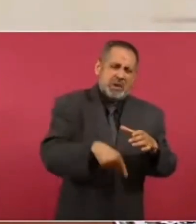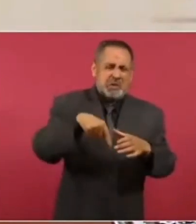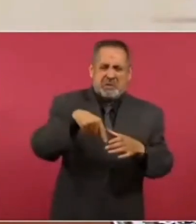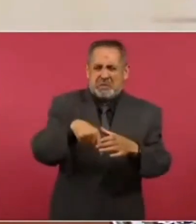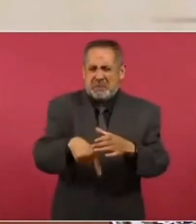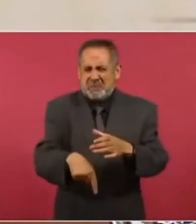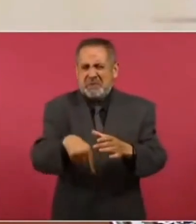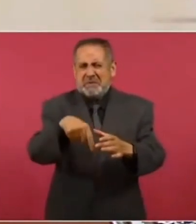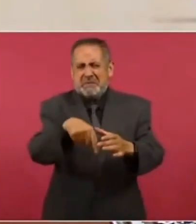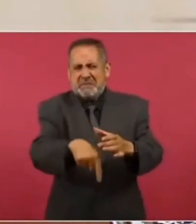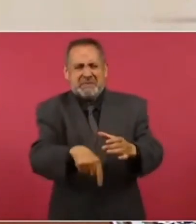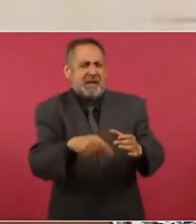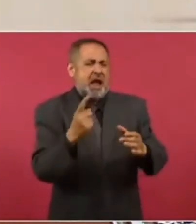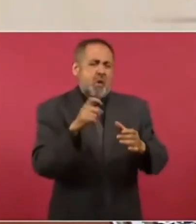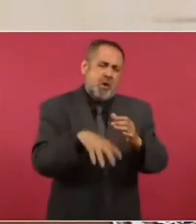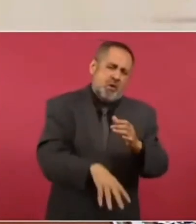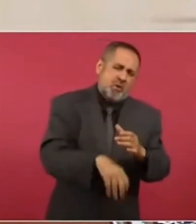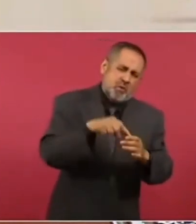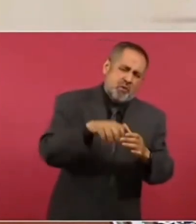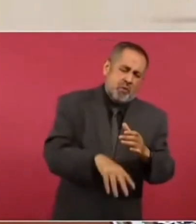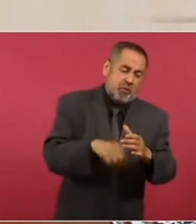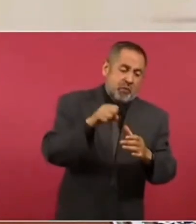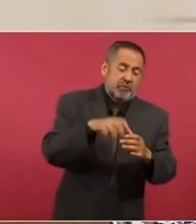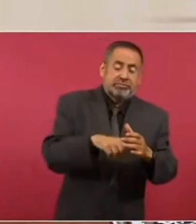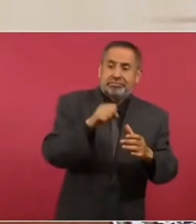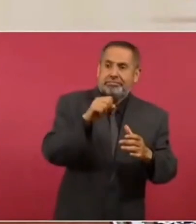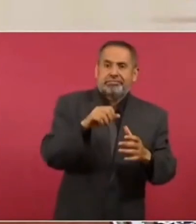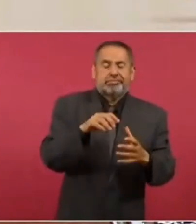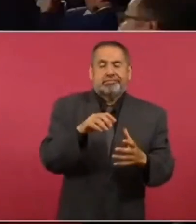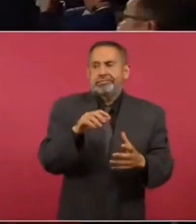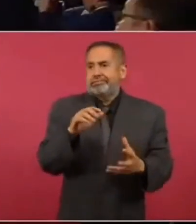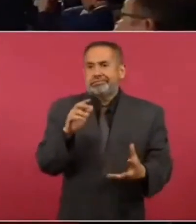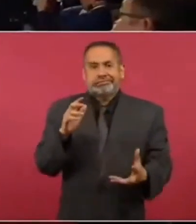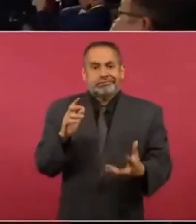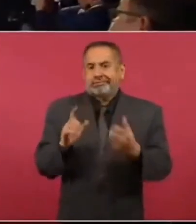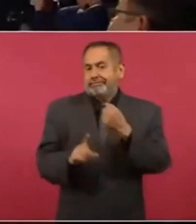que se agravó el problema.